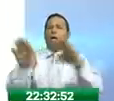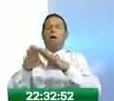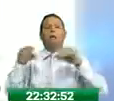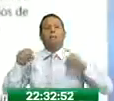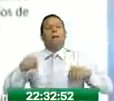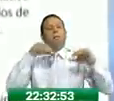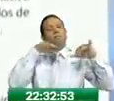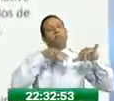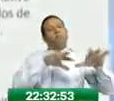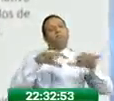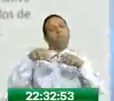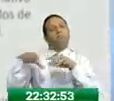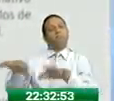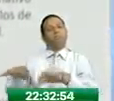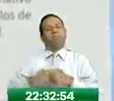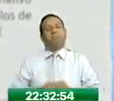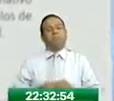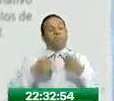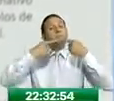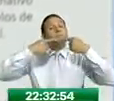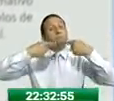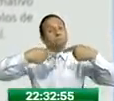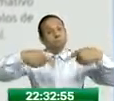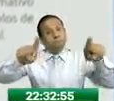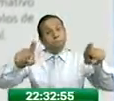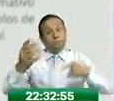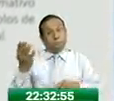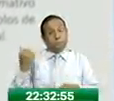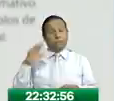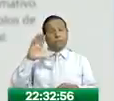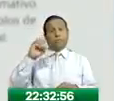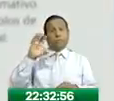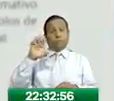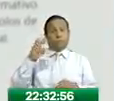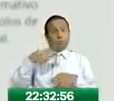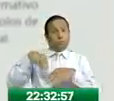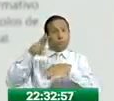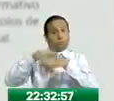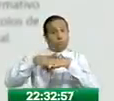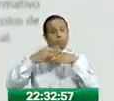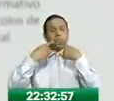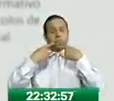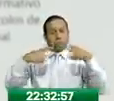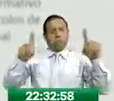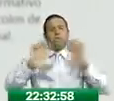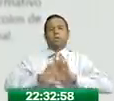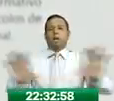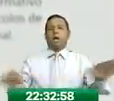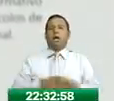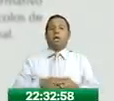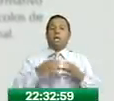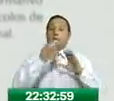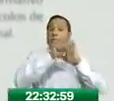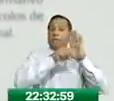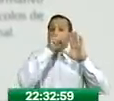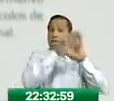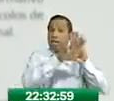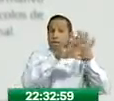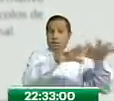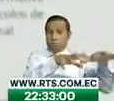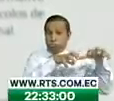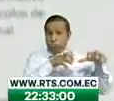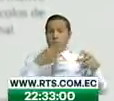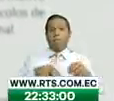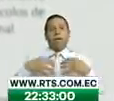El anuncio se dio por medio de lo resuelto por el COE Nacional. Los zoológicos y los cines pueden abrir nuevamente, pero